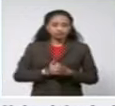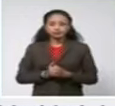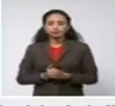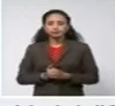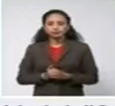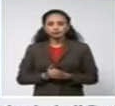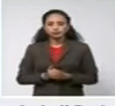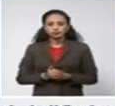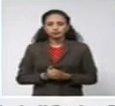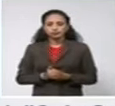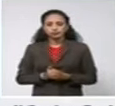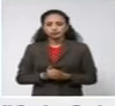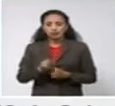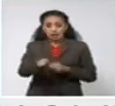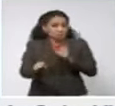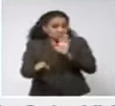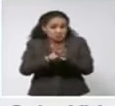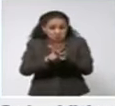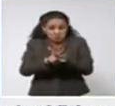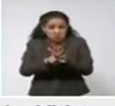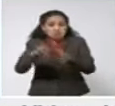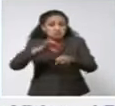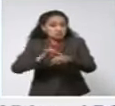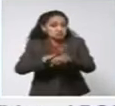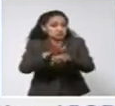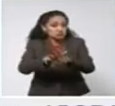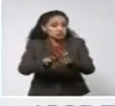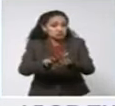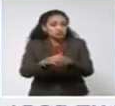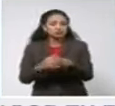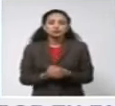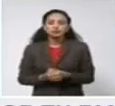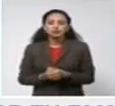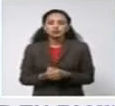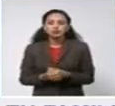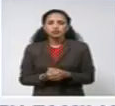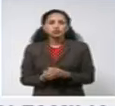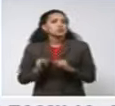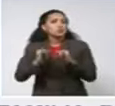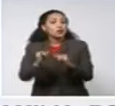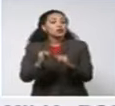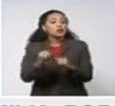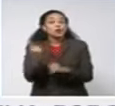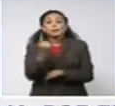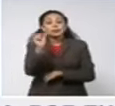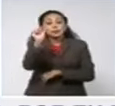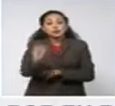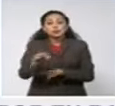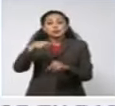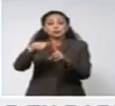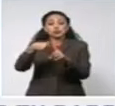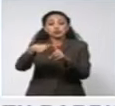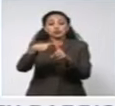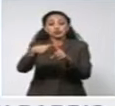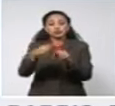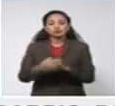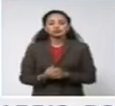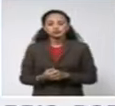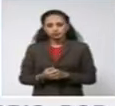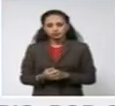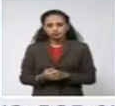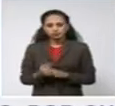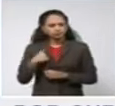donde comenzó los primeros, donde se diagnosticaron los primeros casos de COVID-19,